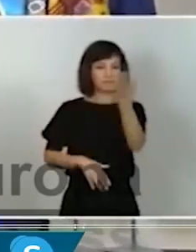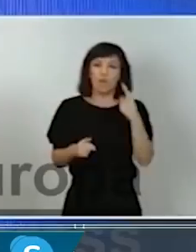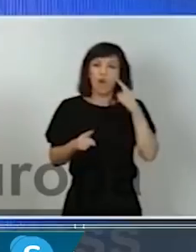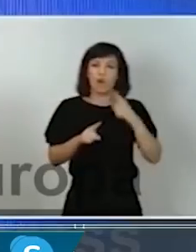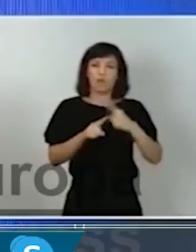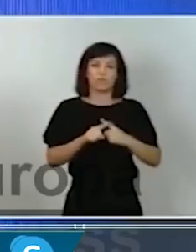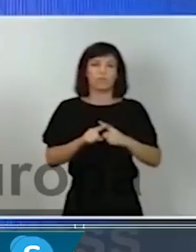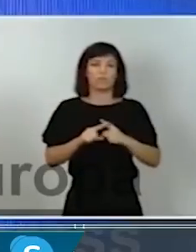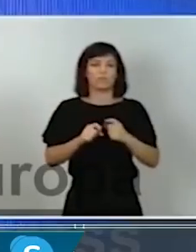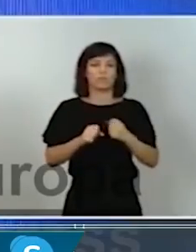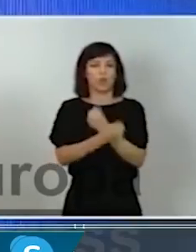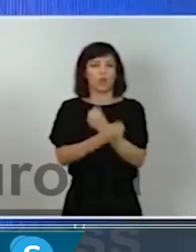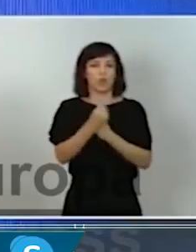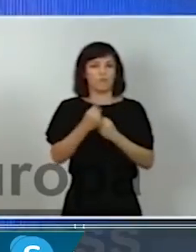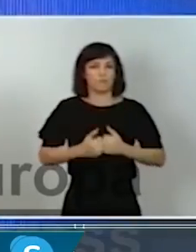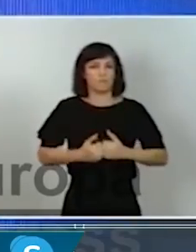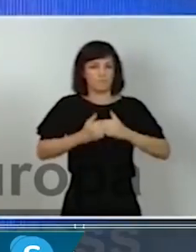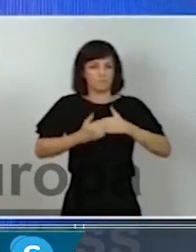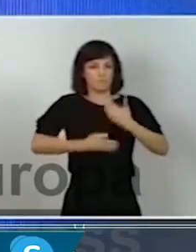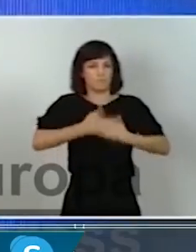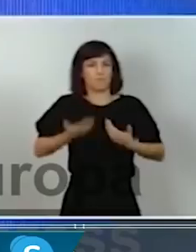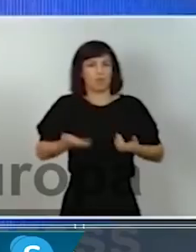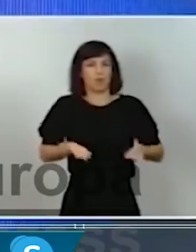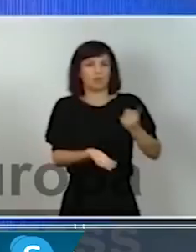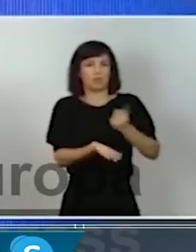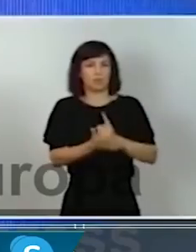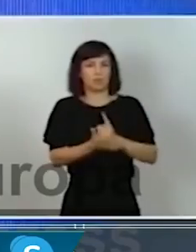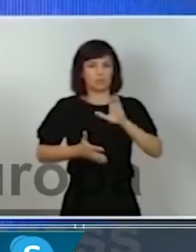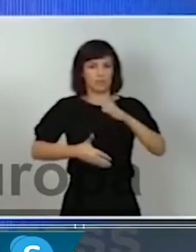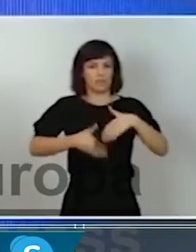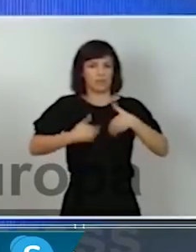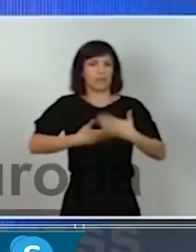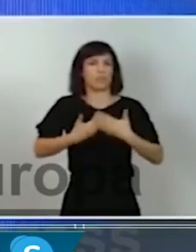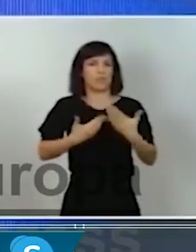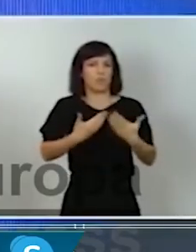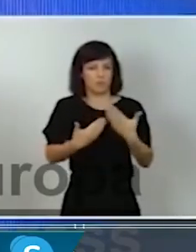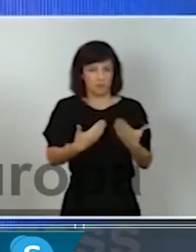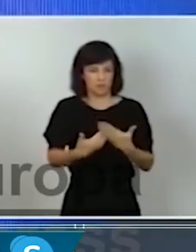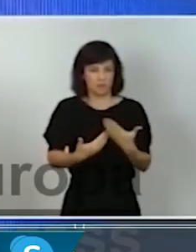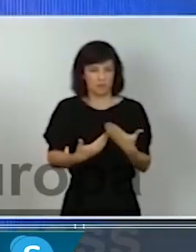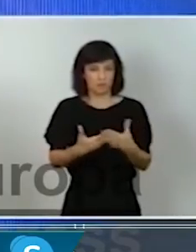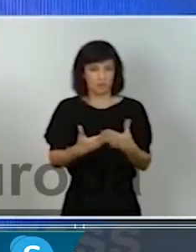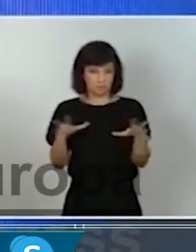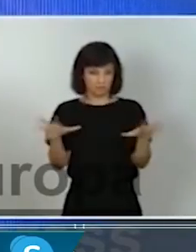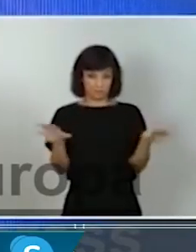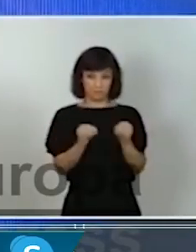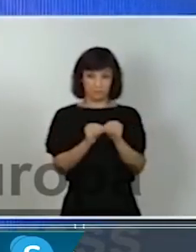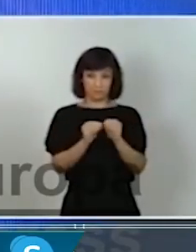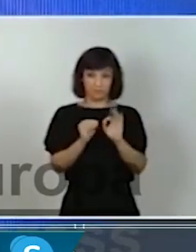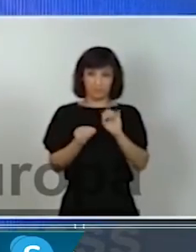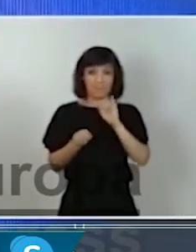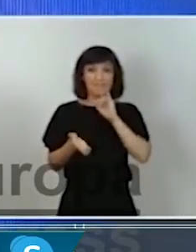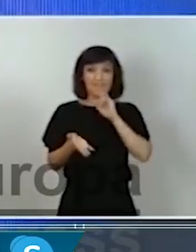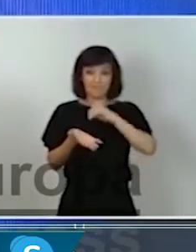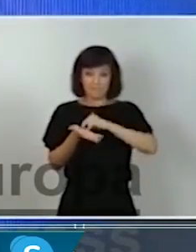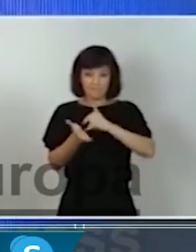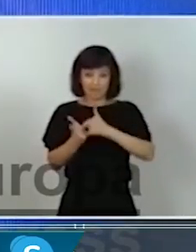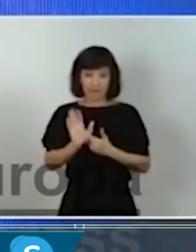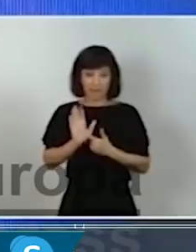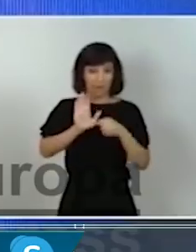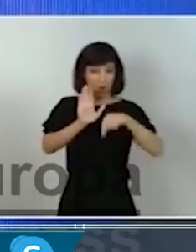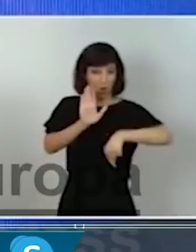problema en las cuentas públicas y en el cuadro macro que ha anunciado y que vamos a recibir una enorme cantidad de dinero